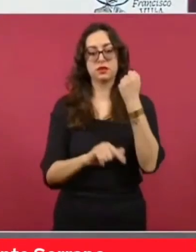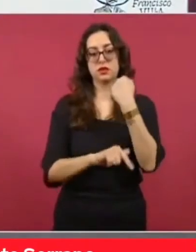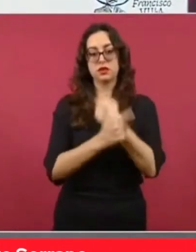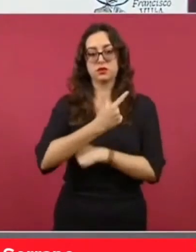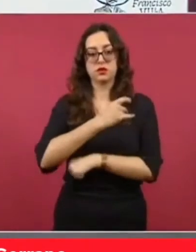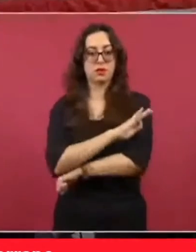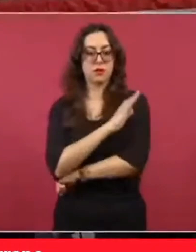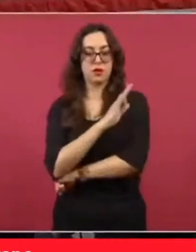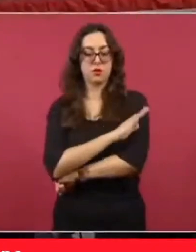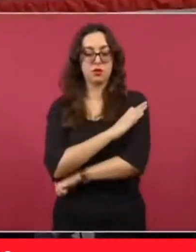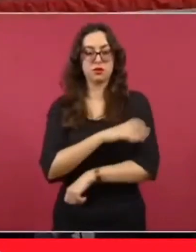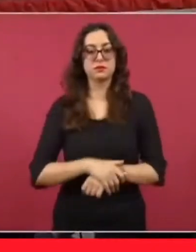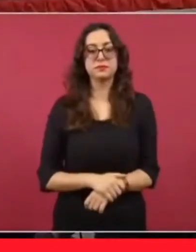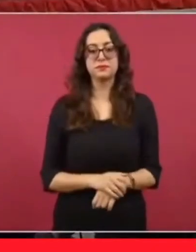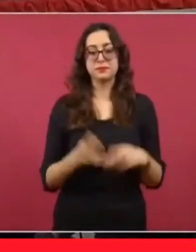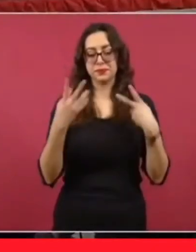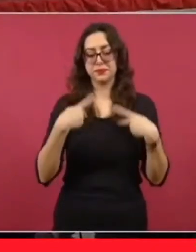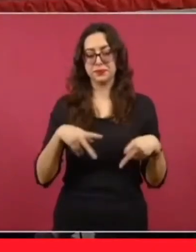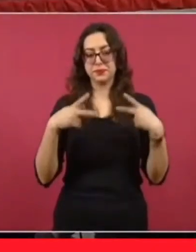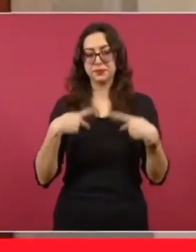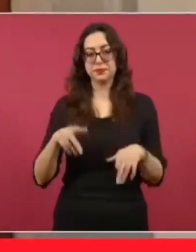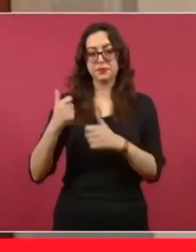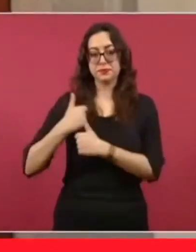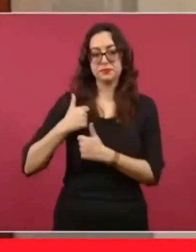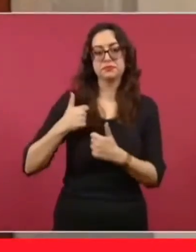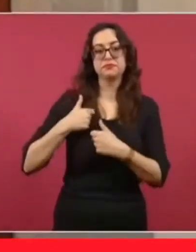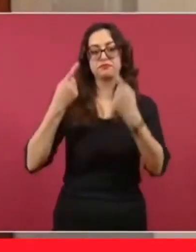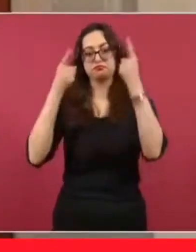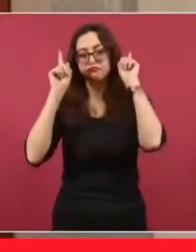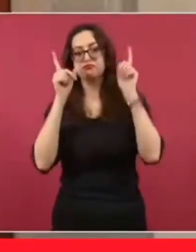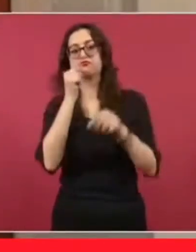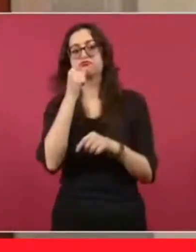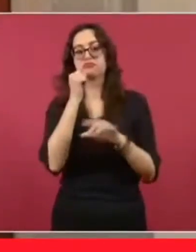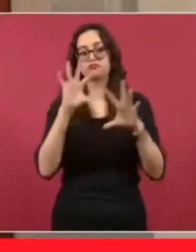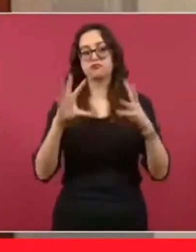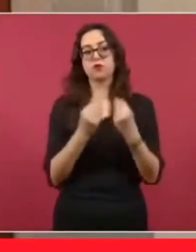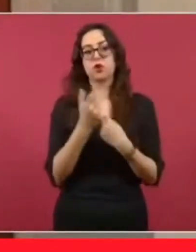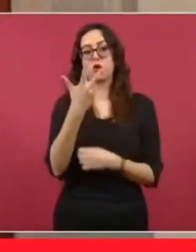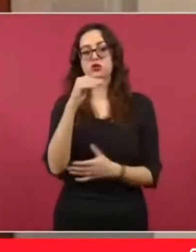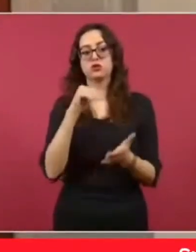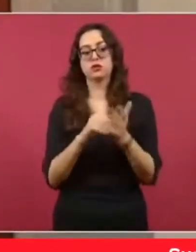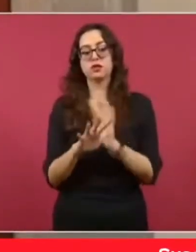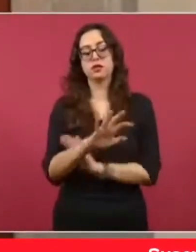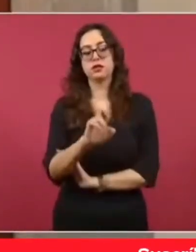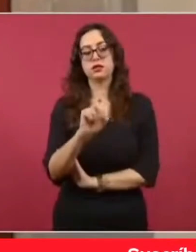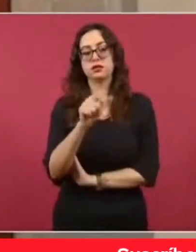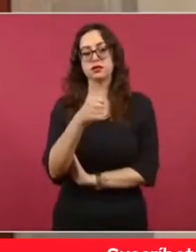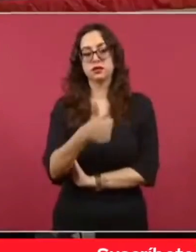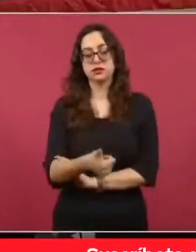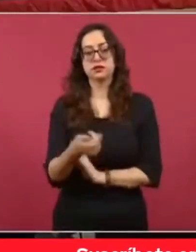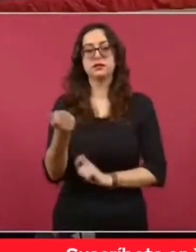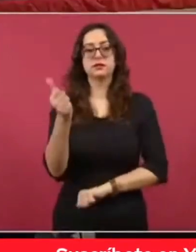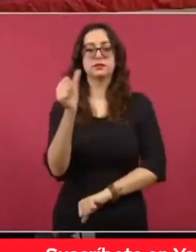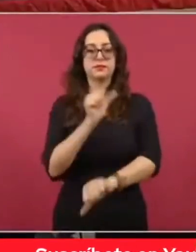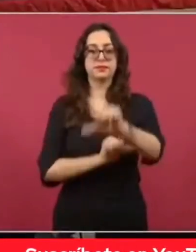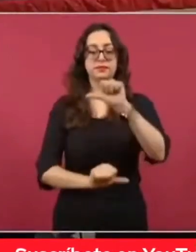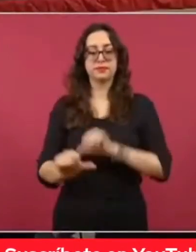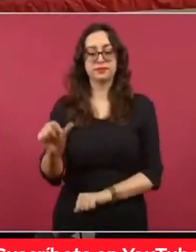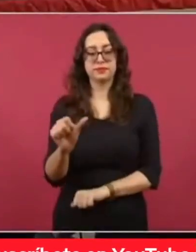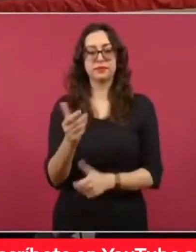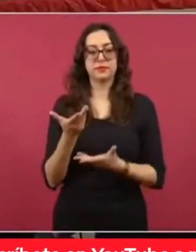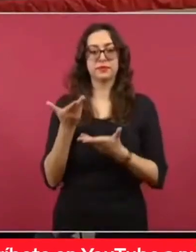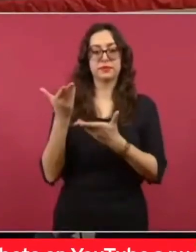doce vacunas personal que está desplegado en esta operación o son ocho mil quinientos treinta y seis elementos le cedo la palabra al